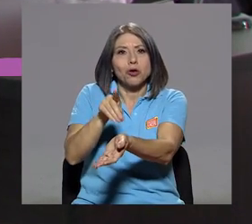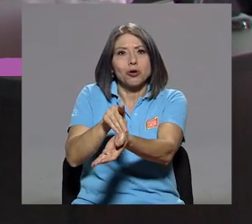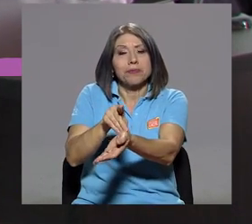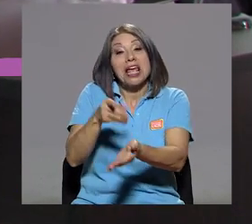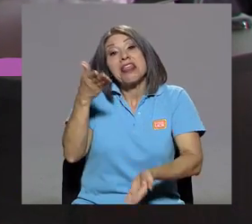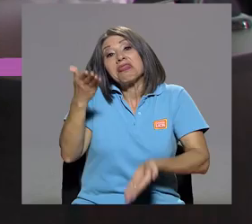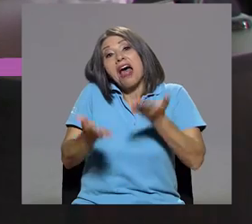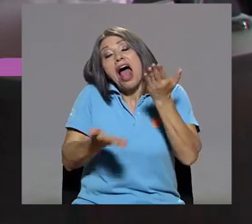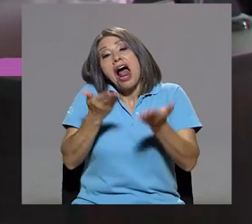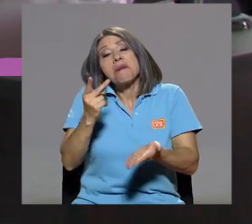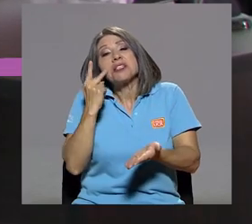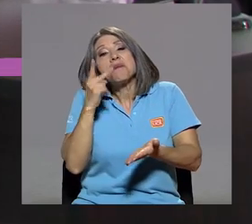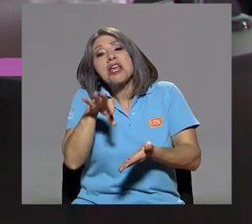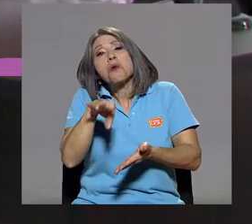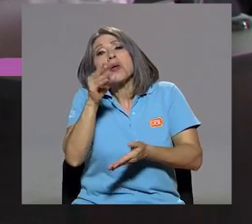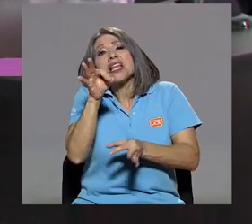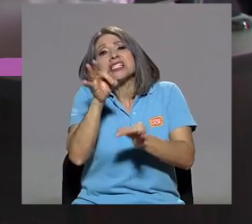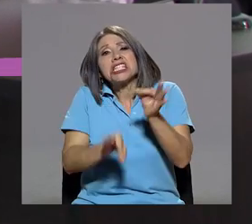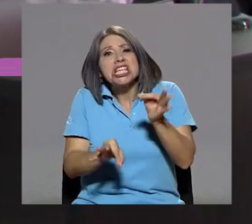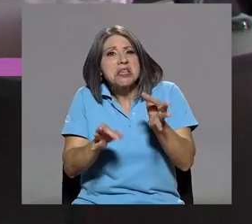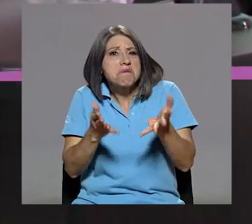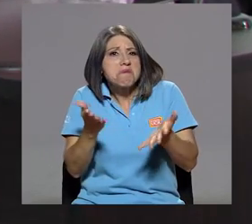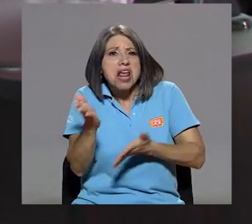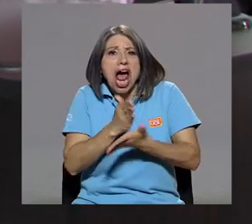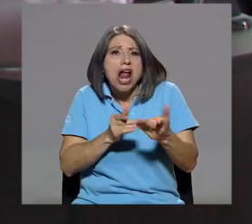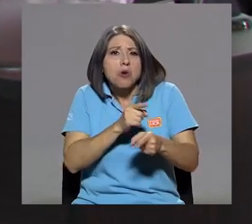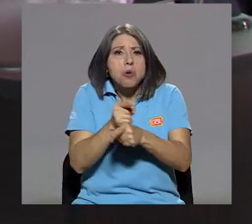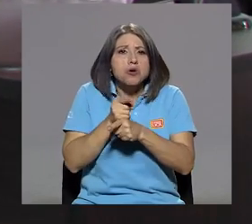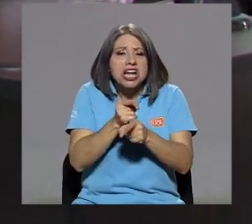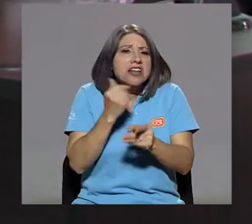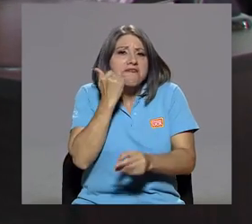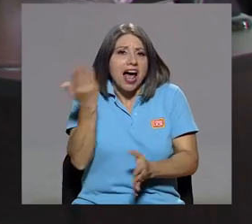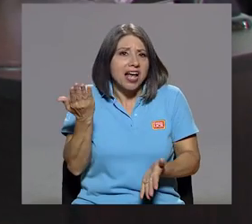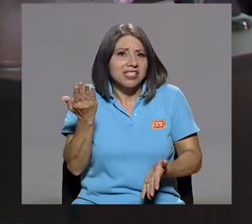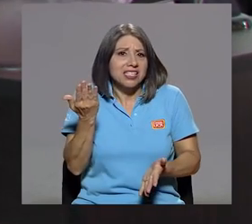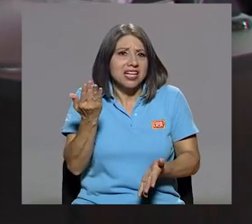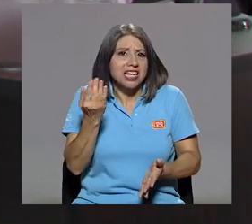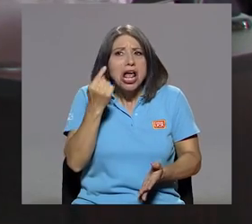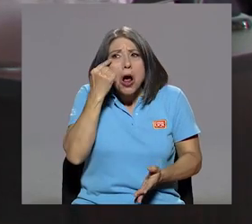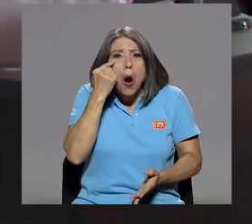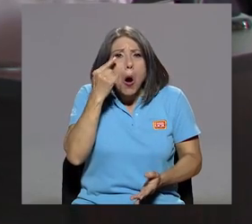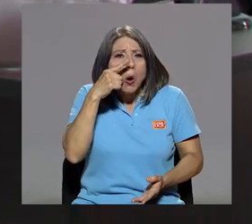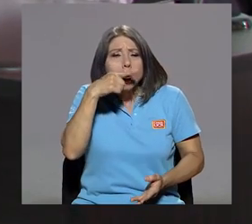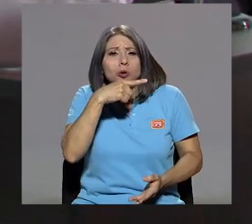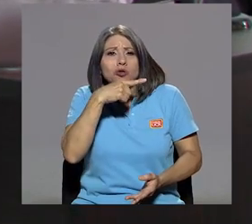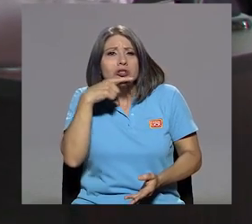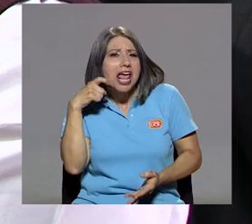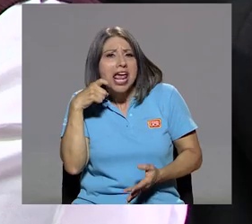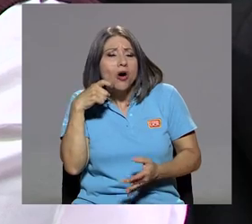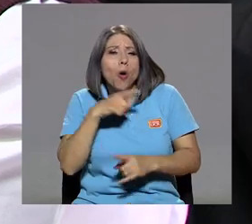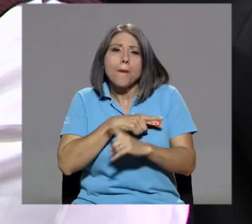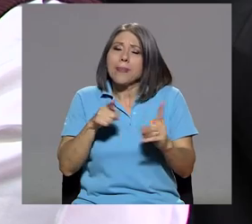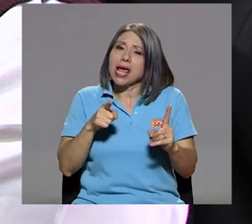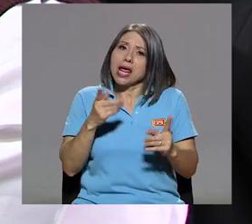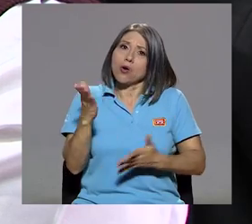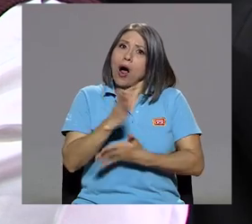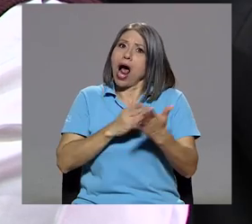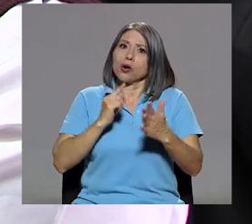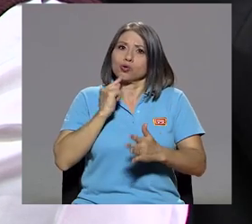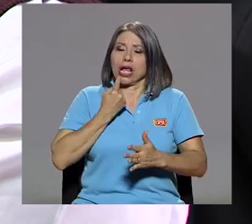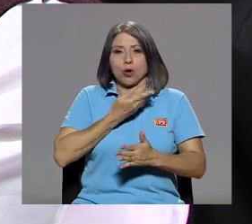otra cosa, más simple de corregir, que tenía un poquito seco ojo la señora o algo así. Bueno, pero si es algo de esto, pues, vale la